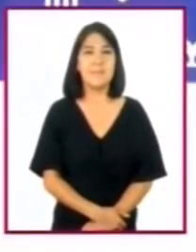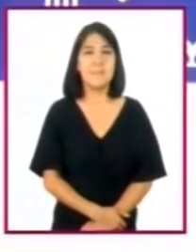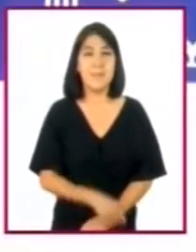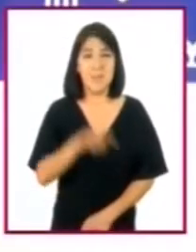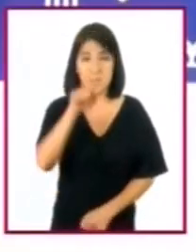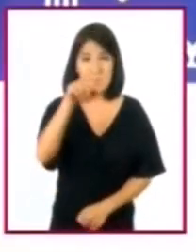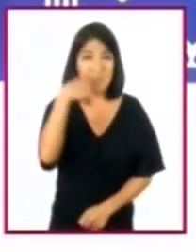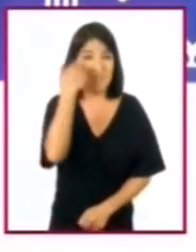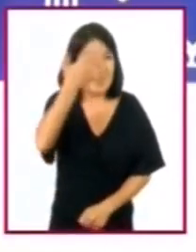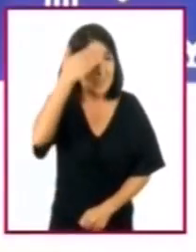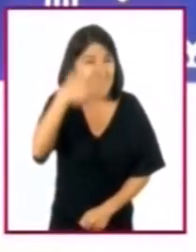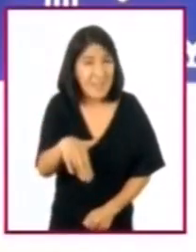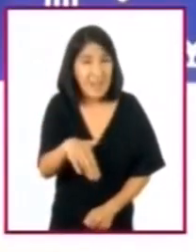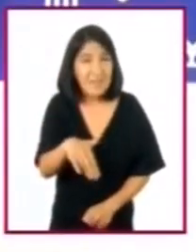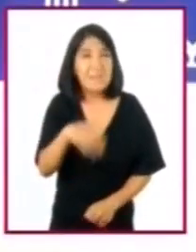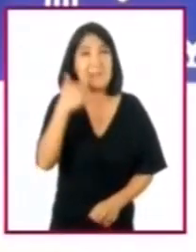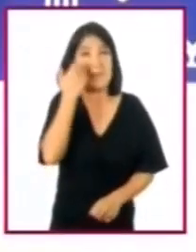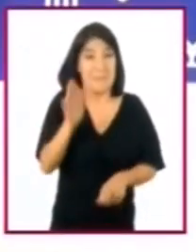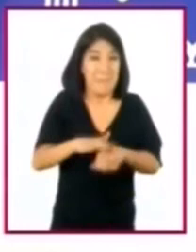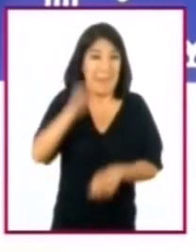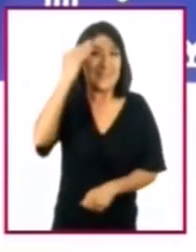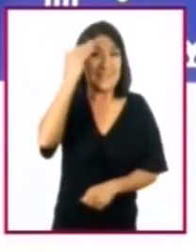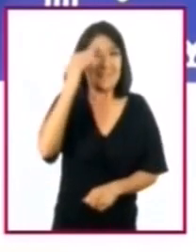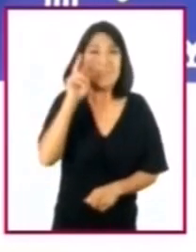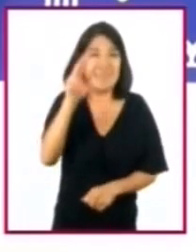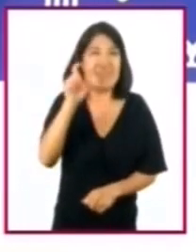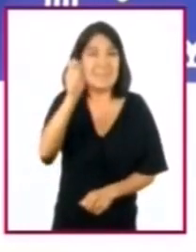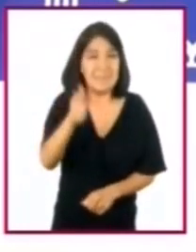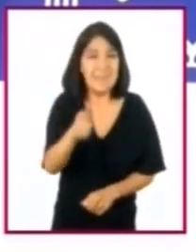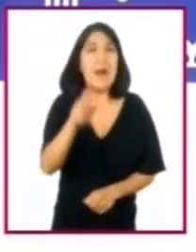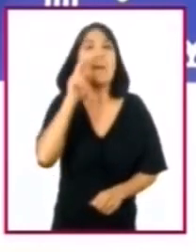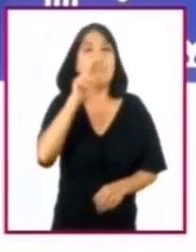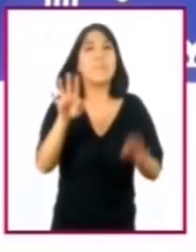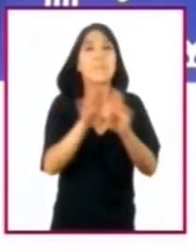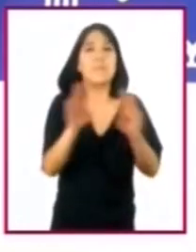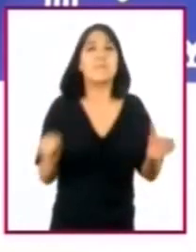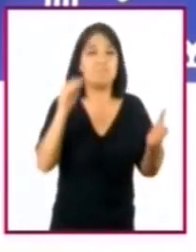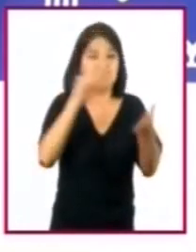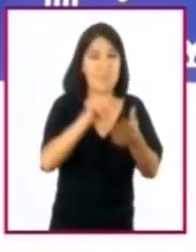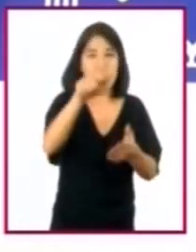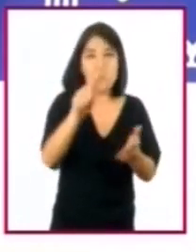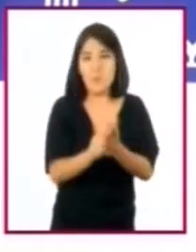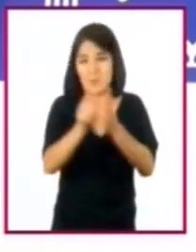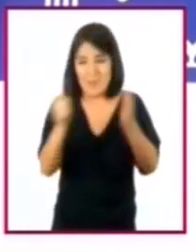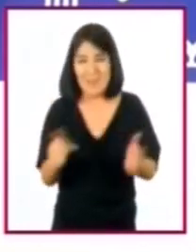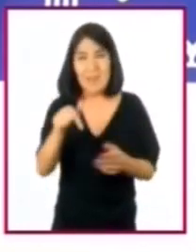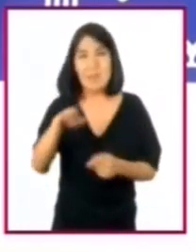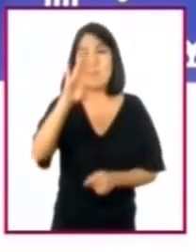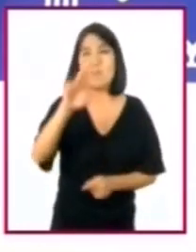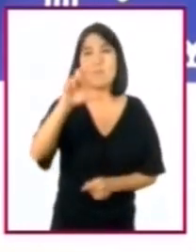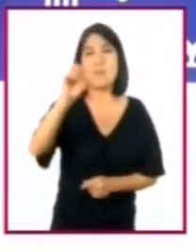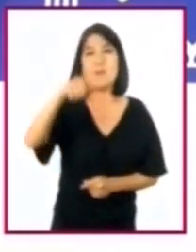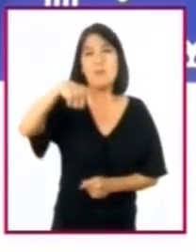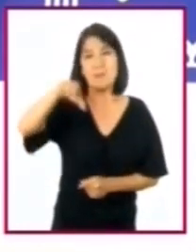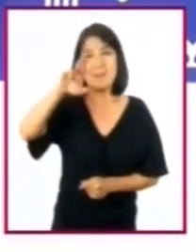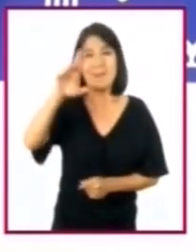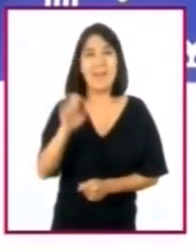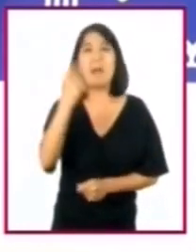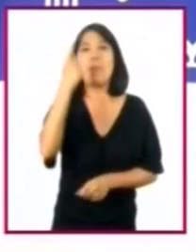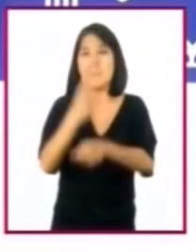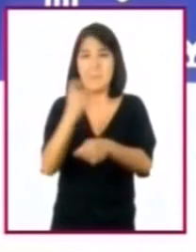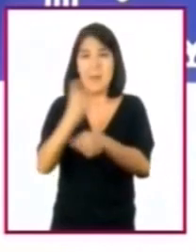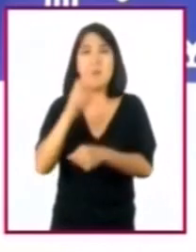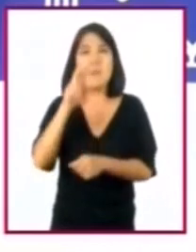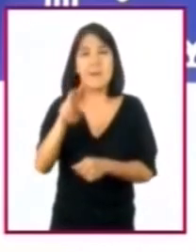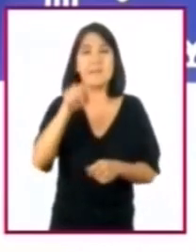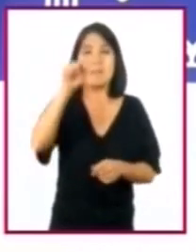¿Quieres saber un poco más? Ubica este tema dentro del bloque 1 de tu libro de texto. Auxíliate del índice para ubicar